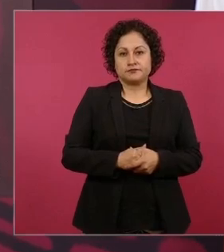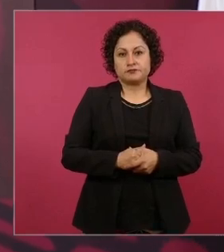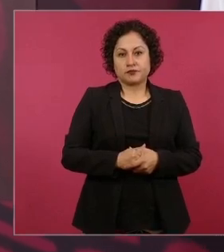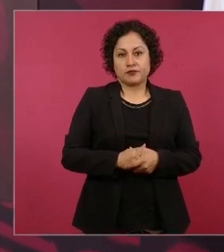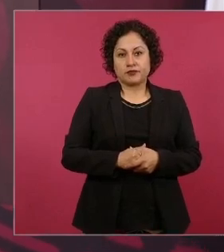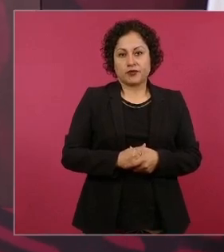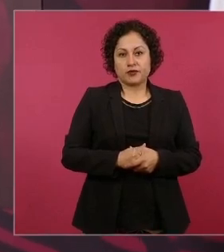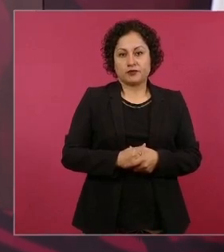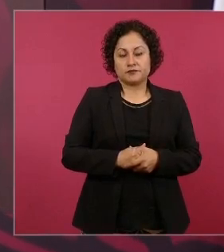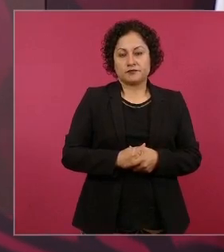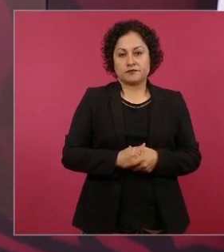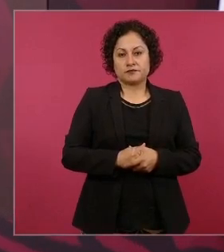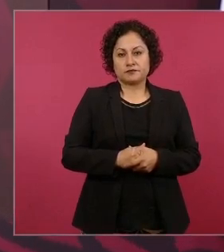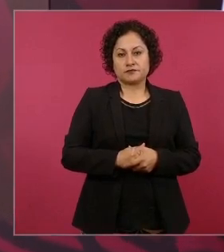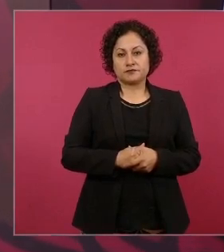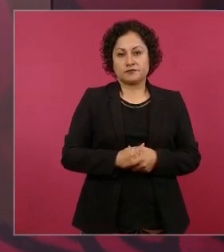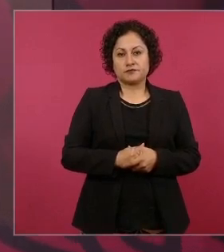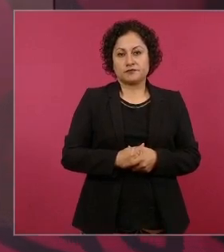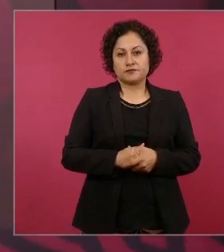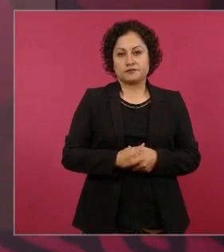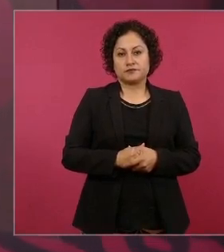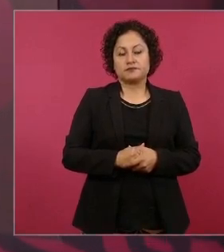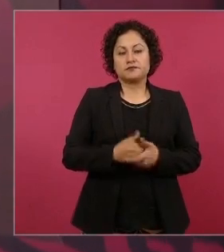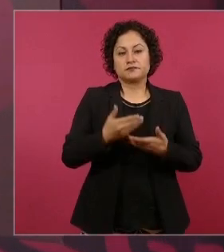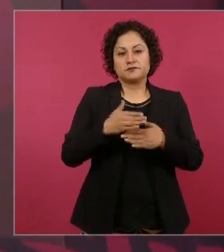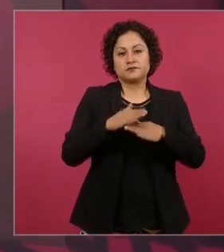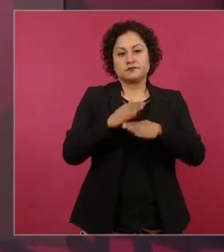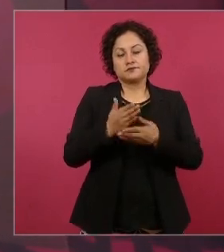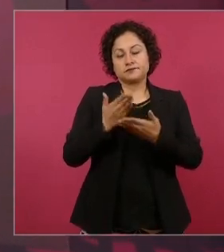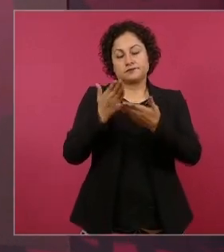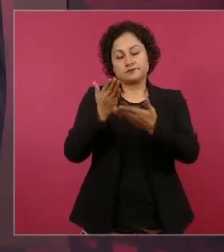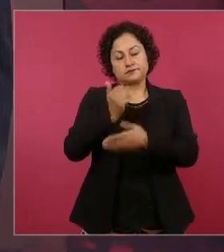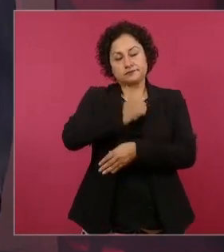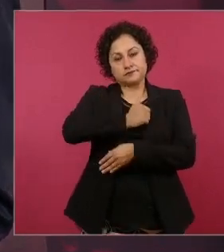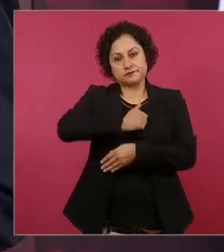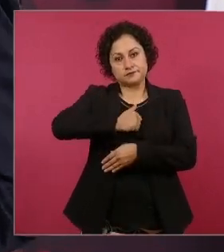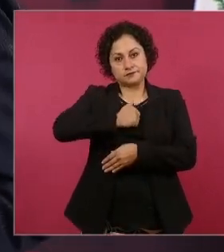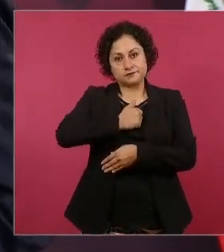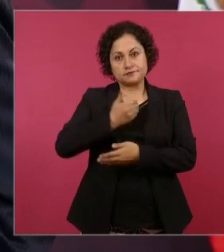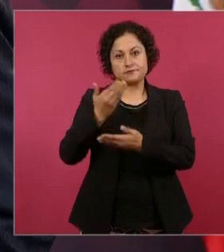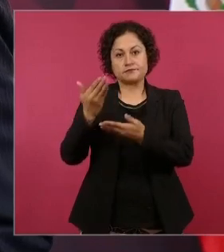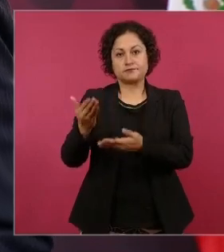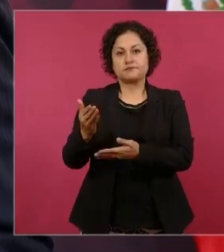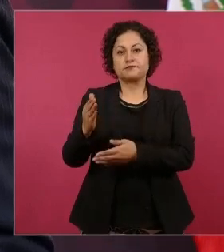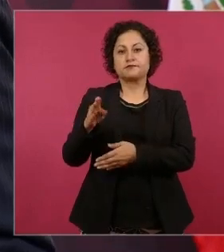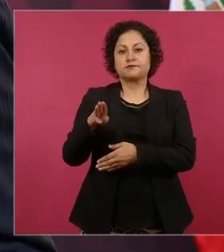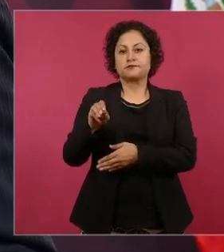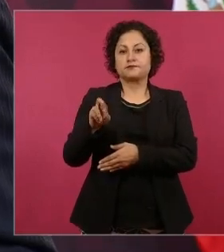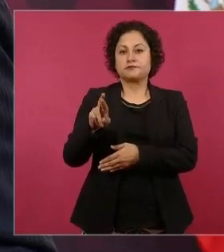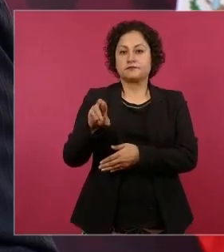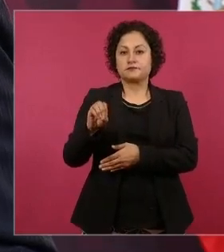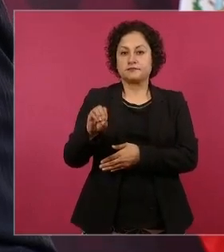pésame por el fallecimiento de Mario Renato Menéndez,